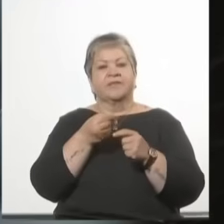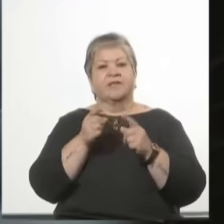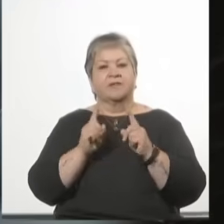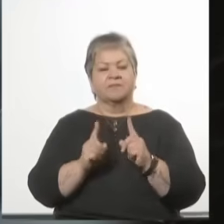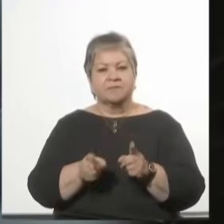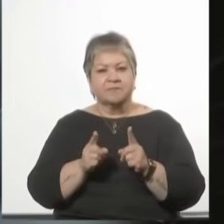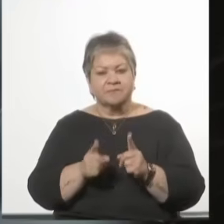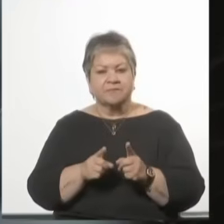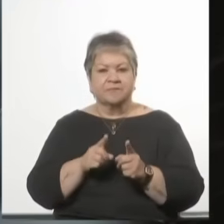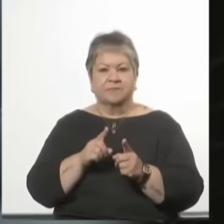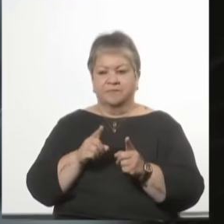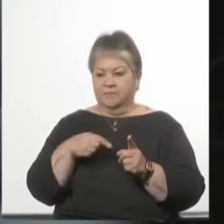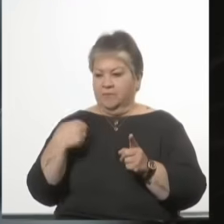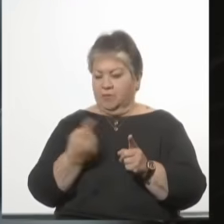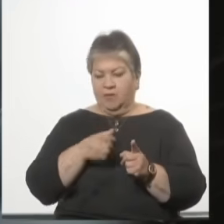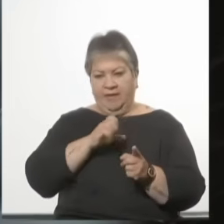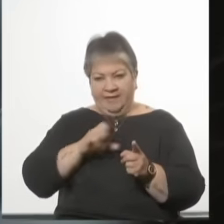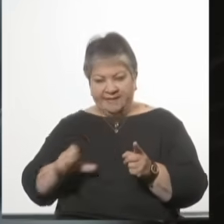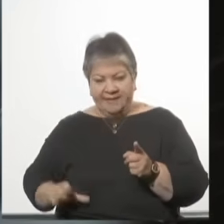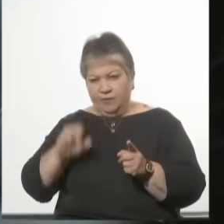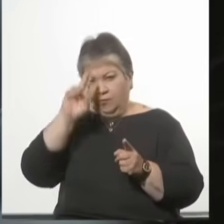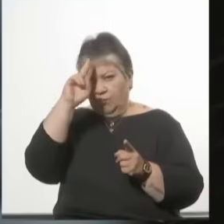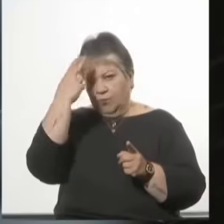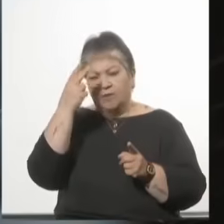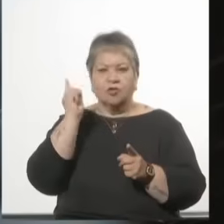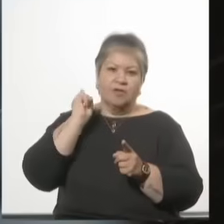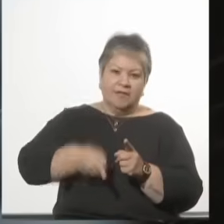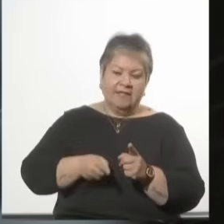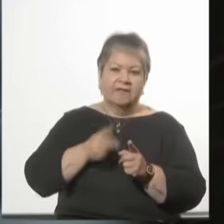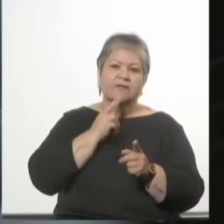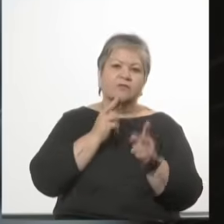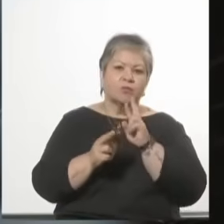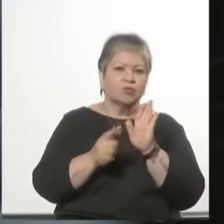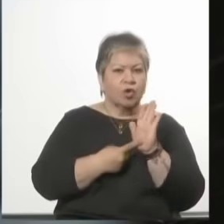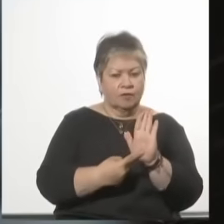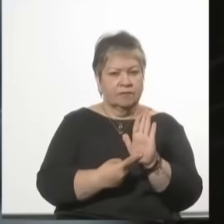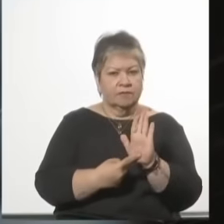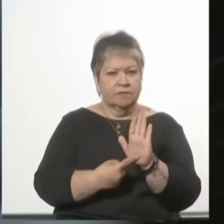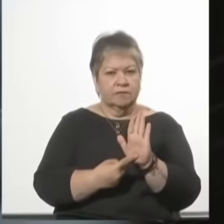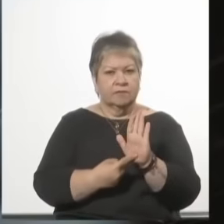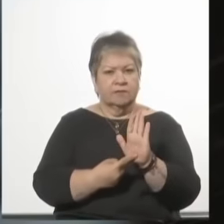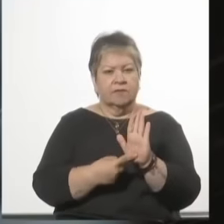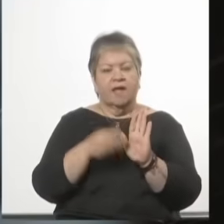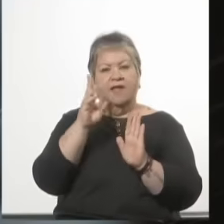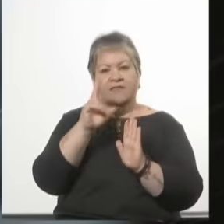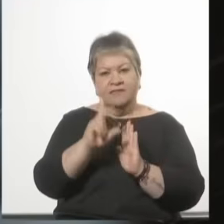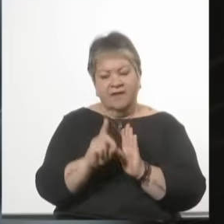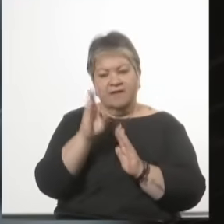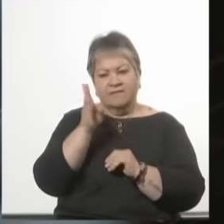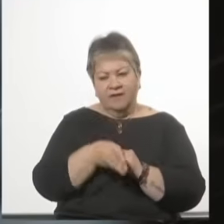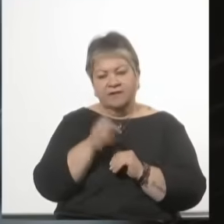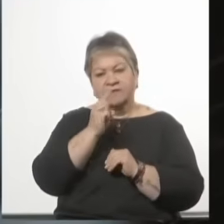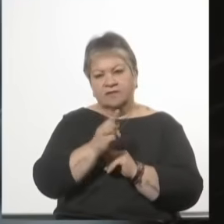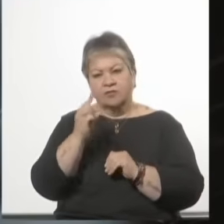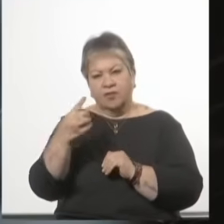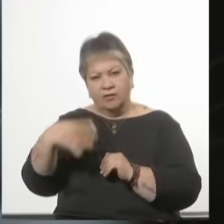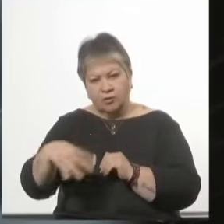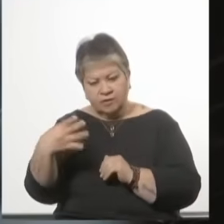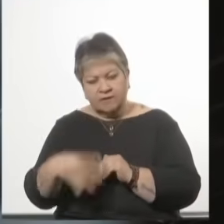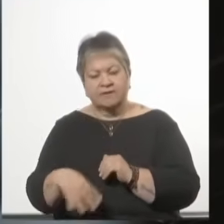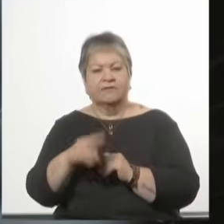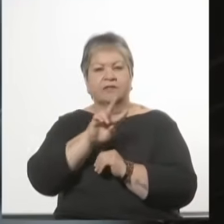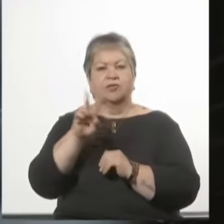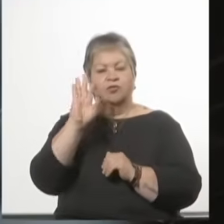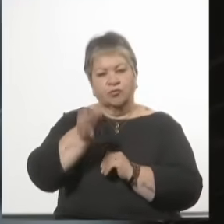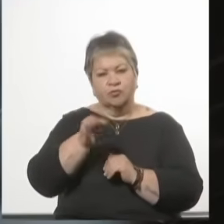en que se expresa jurídicamente la administración pública, dictó la resolución D/114, con fecha 22 de octubre